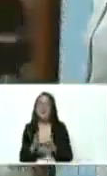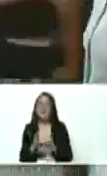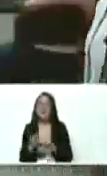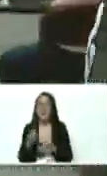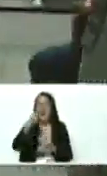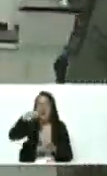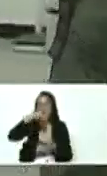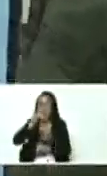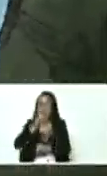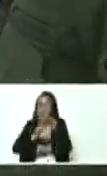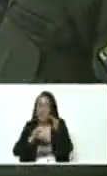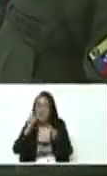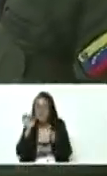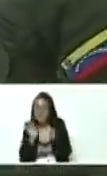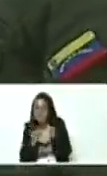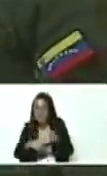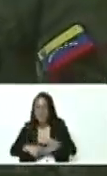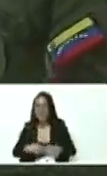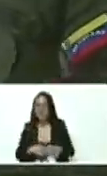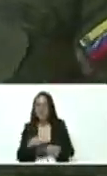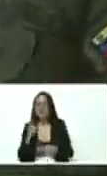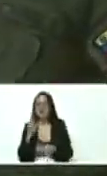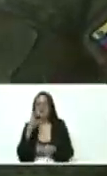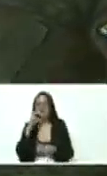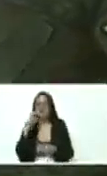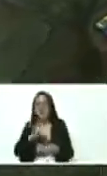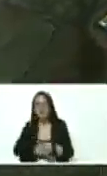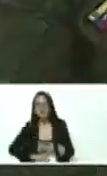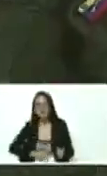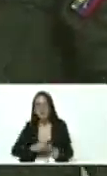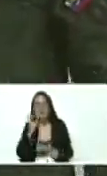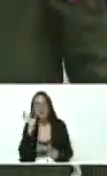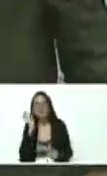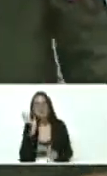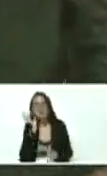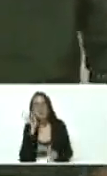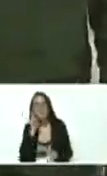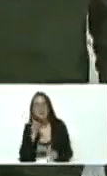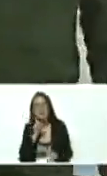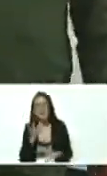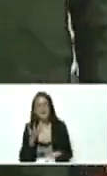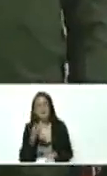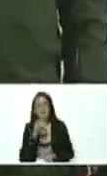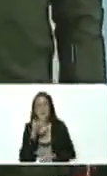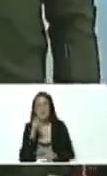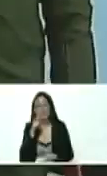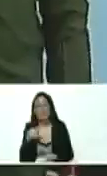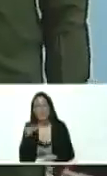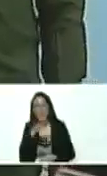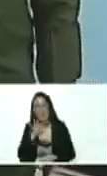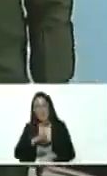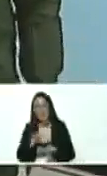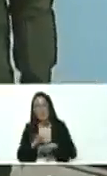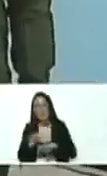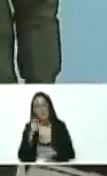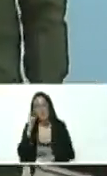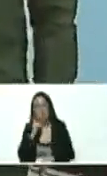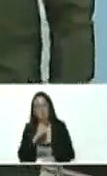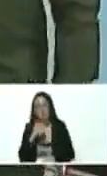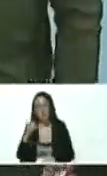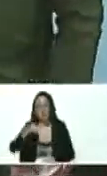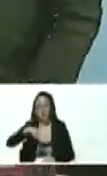de imagenología para las mujeres embarazadas. Sin duda alguna, este hermoso pueblo del municipio Sucre,